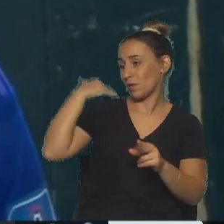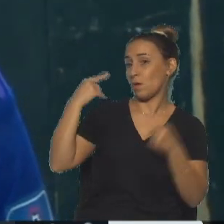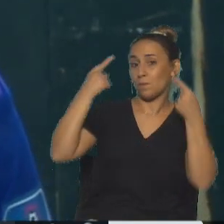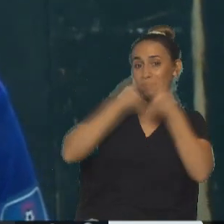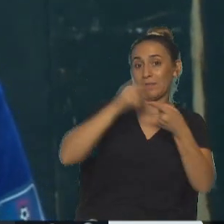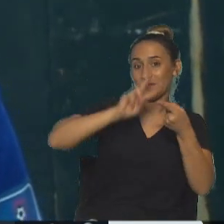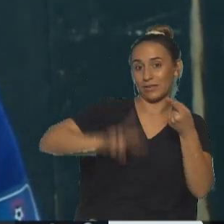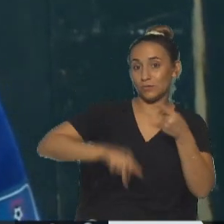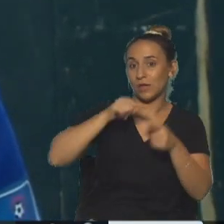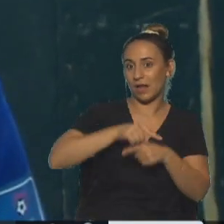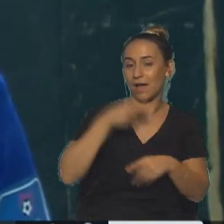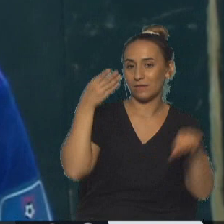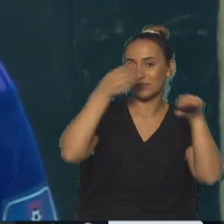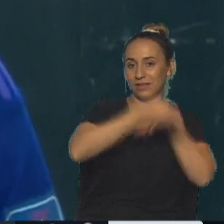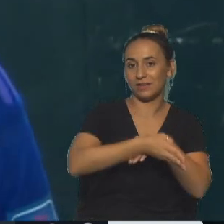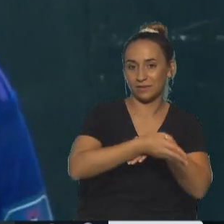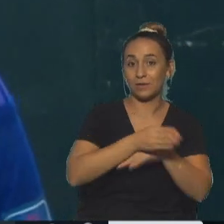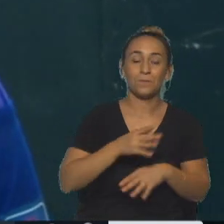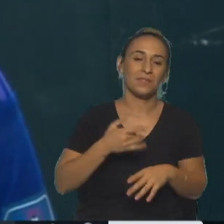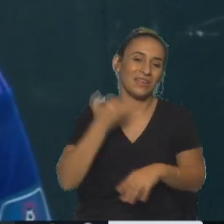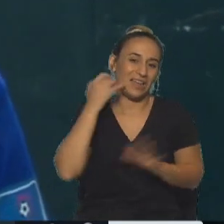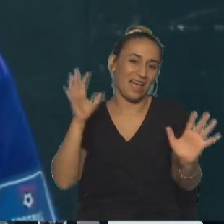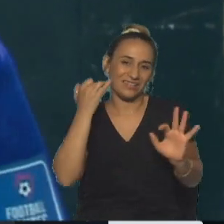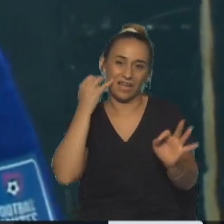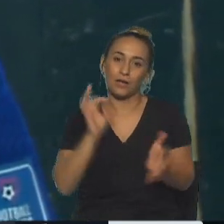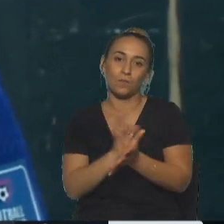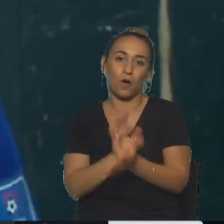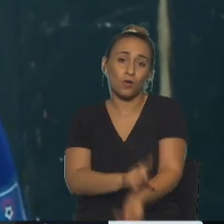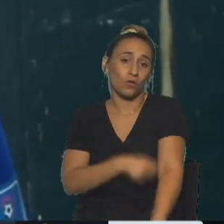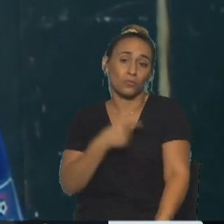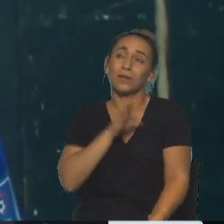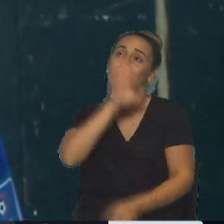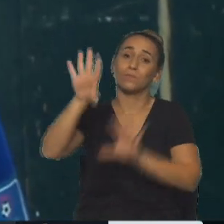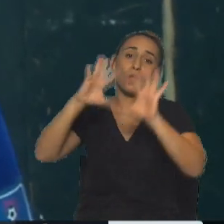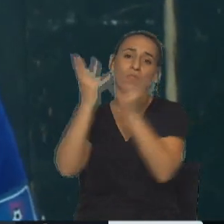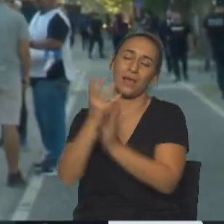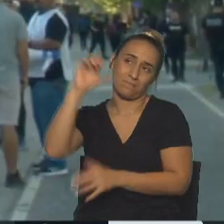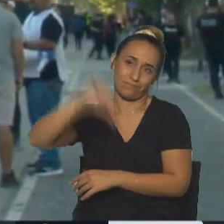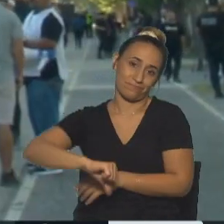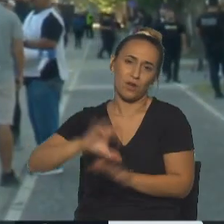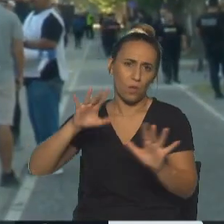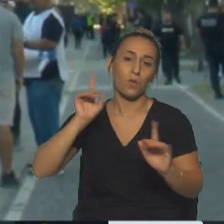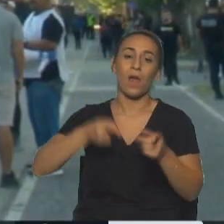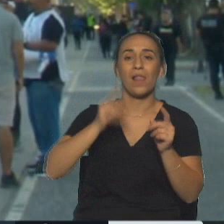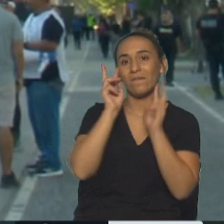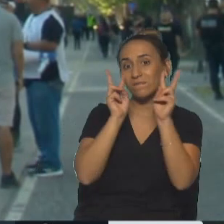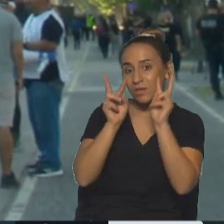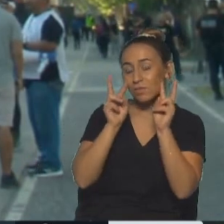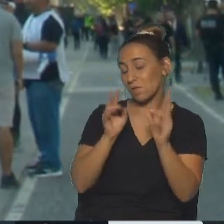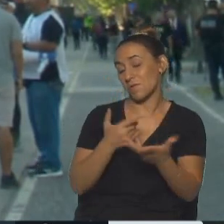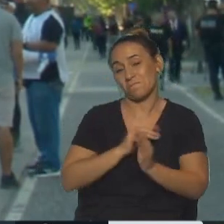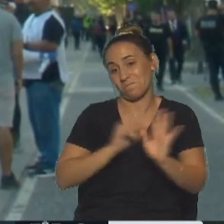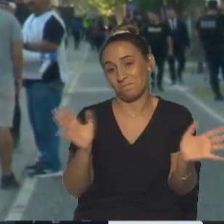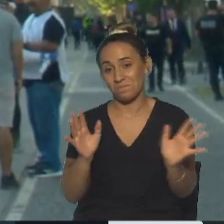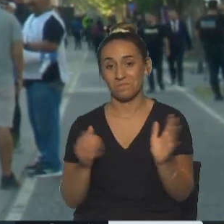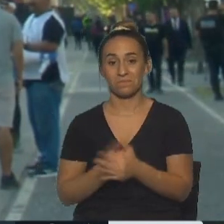pudimos ir en la cancha de Boca. Y nada, ya es como un ritual. No se pudo ir al Mundial, mala suerte, pero lo vivimos desde acá y nada, vamos a seguir a